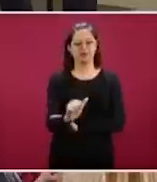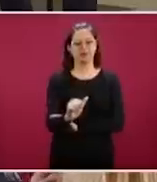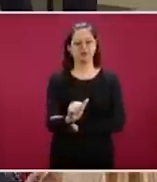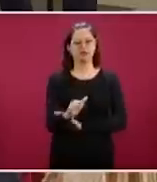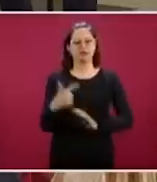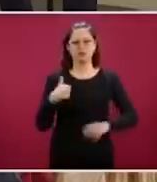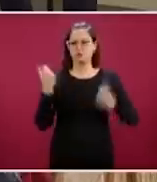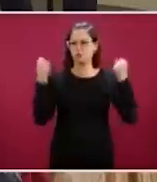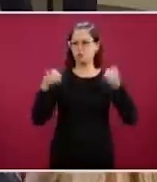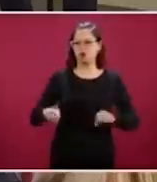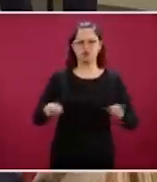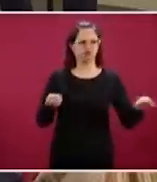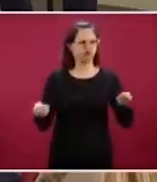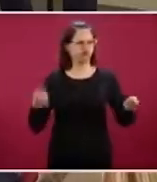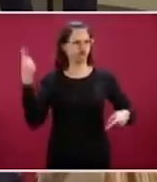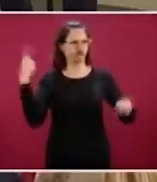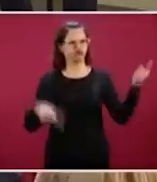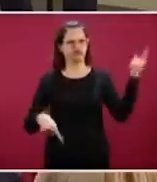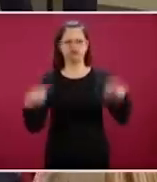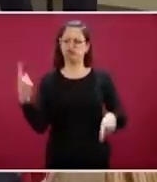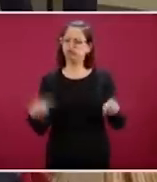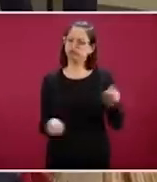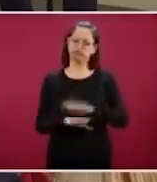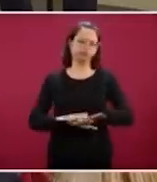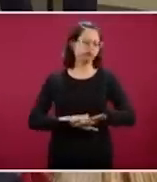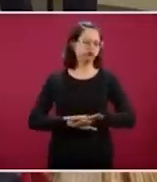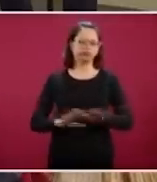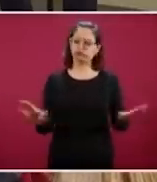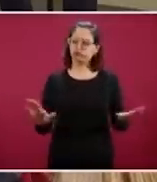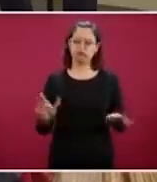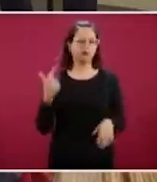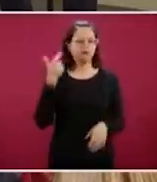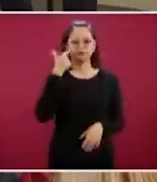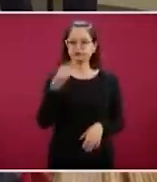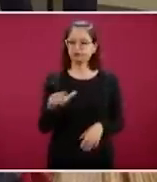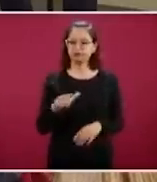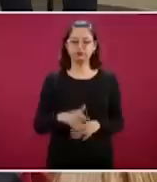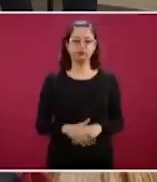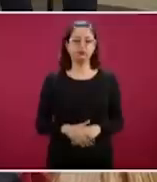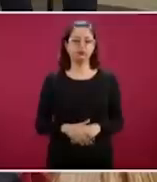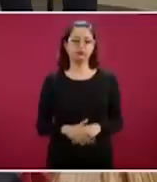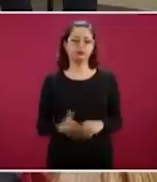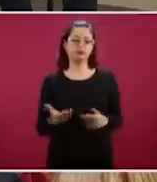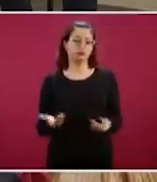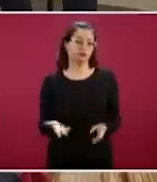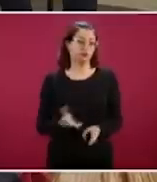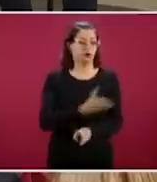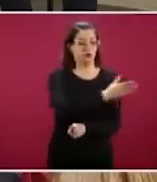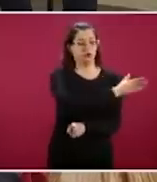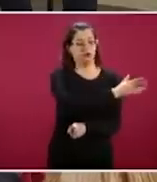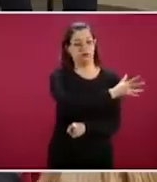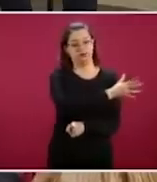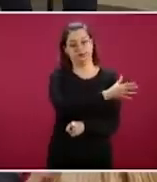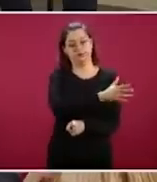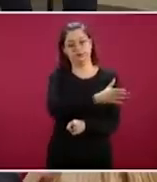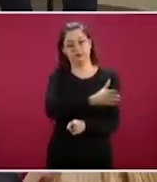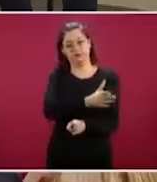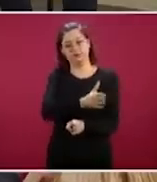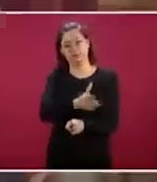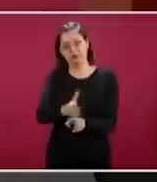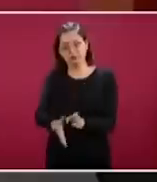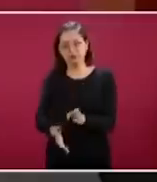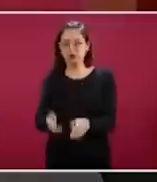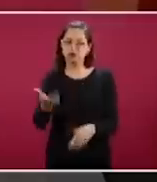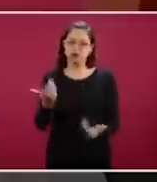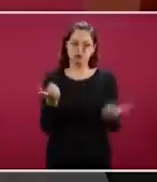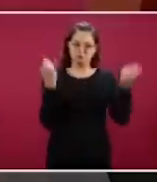régimen autoritario como el que se mantuvo en México hasta diciembre del